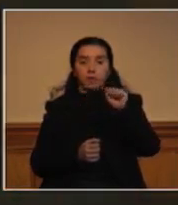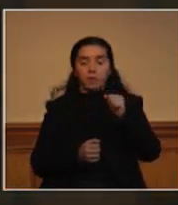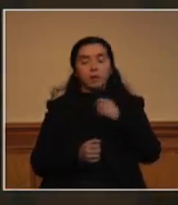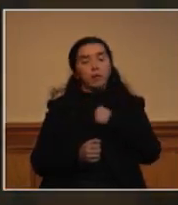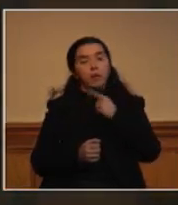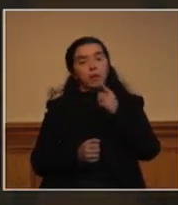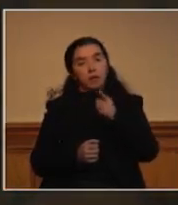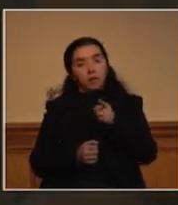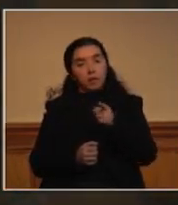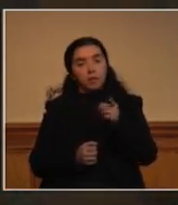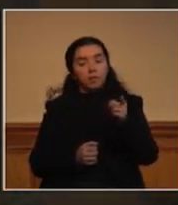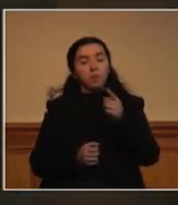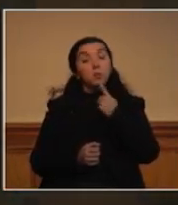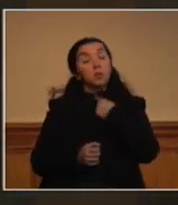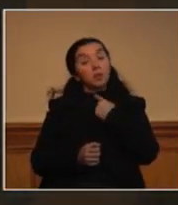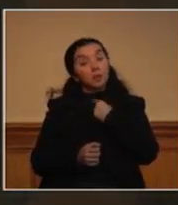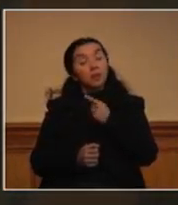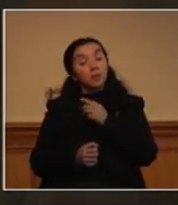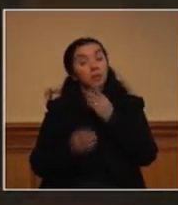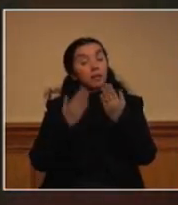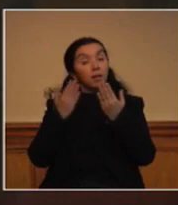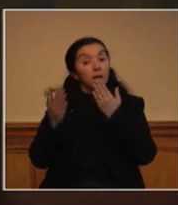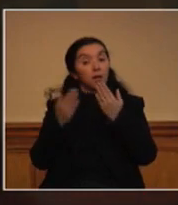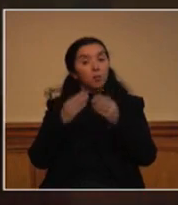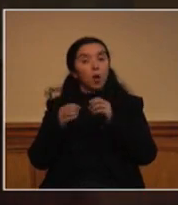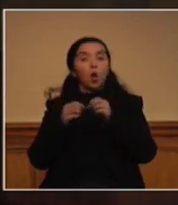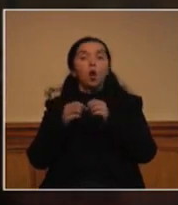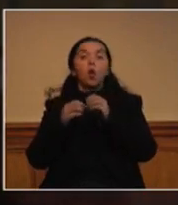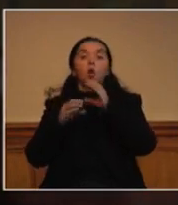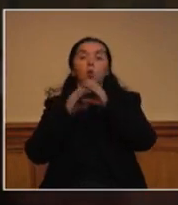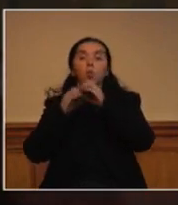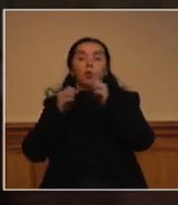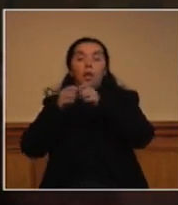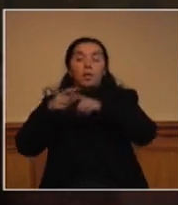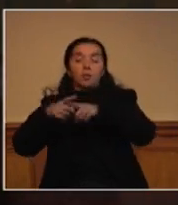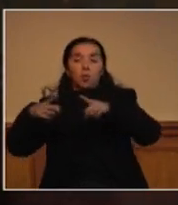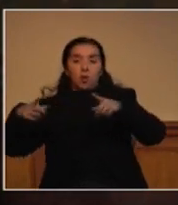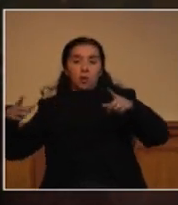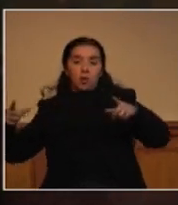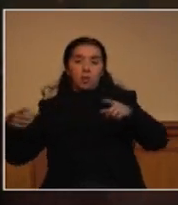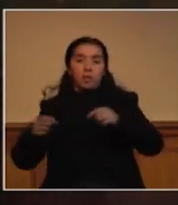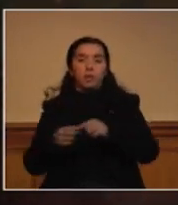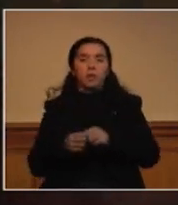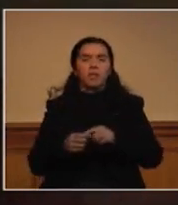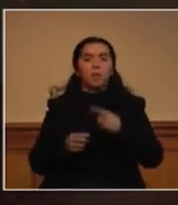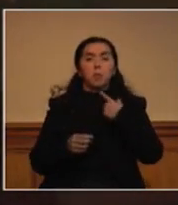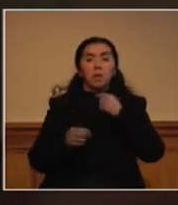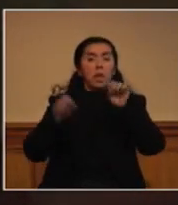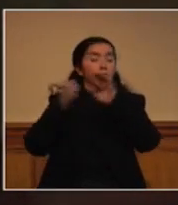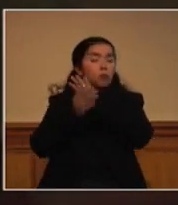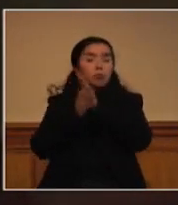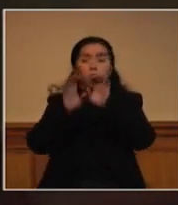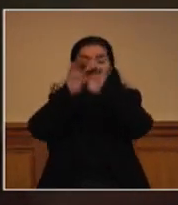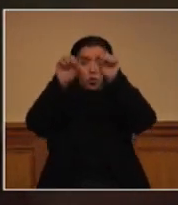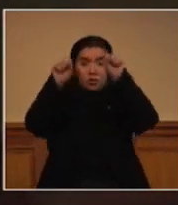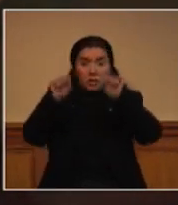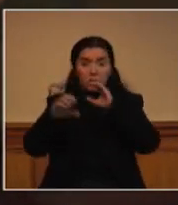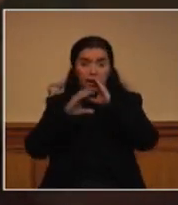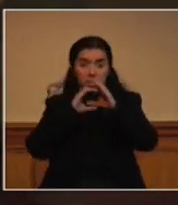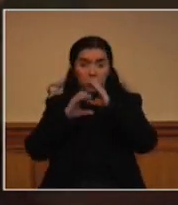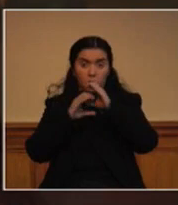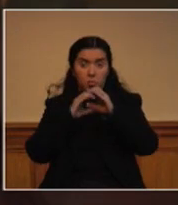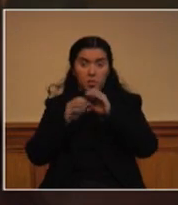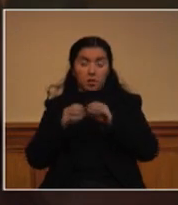la comunicación aumentativa. Y ahí va mi pregunta, porque habló de que todos los sistemas, ¿cierto?, tenían, los sistemas